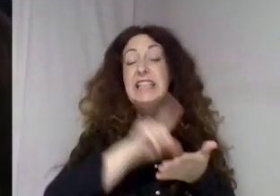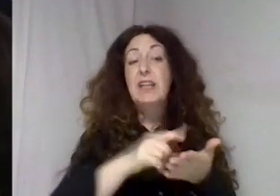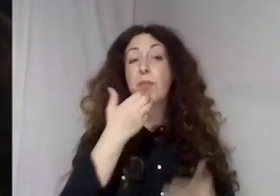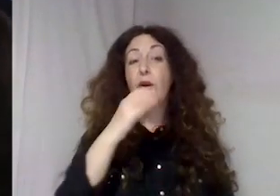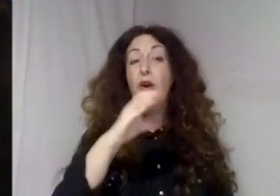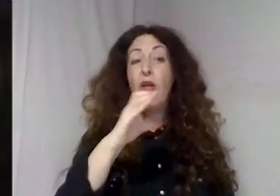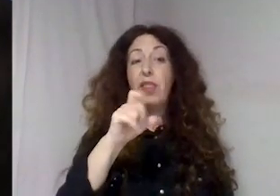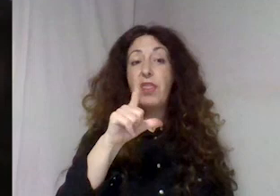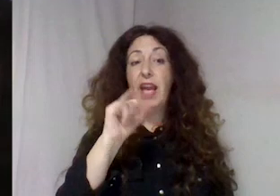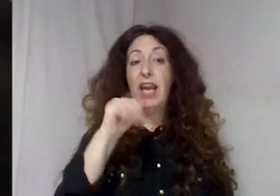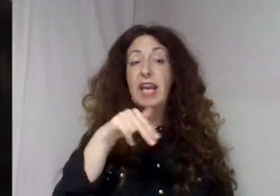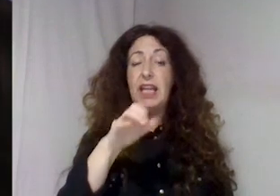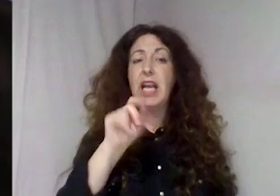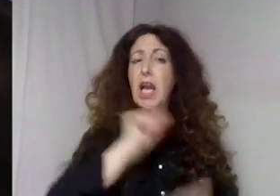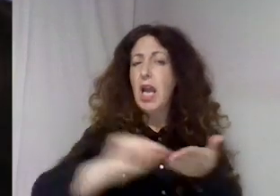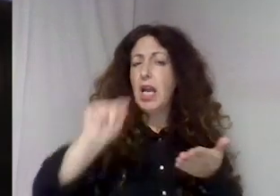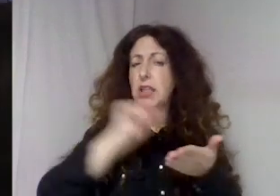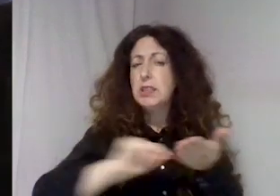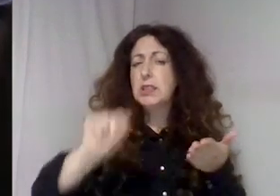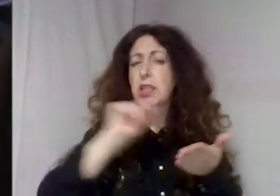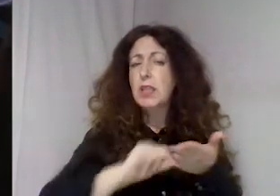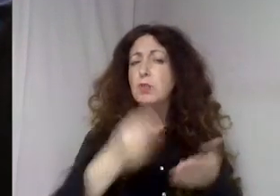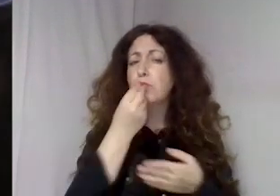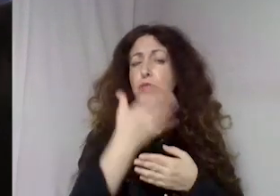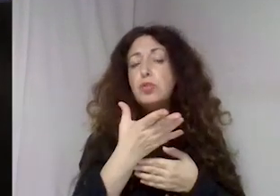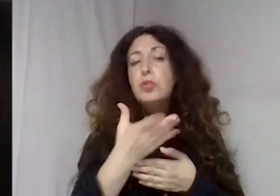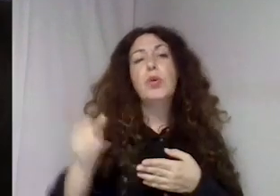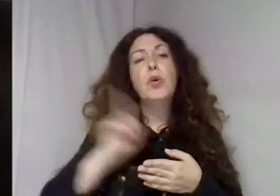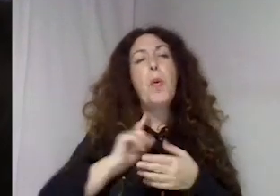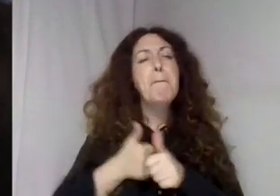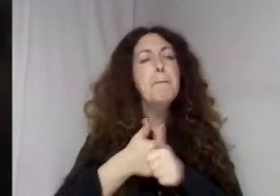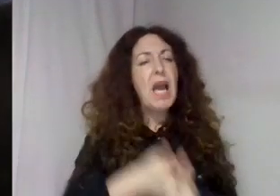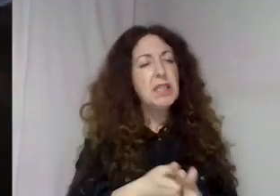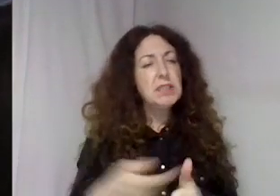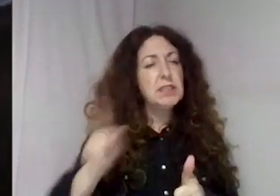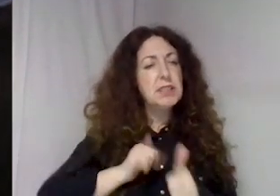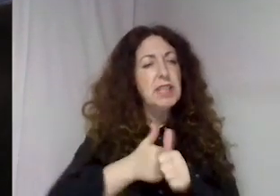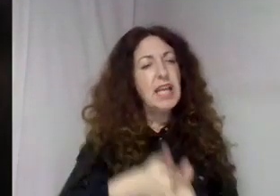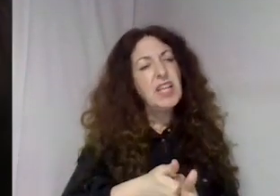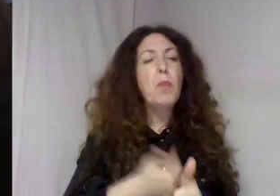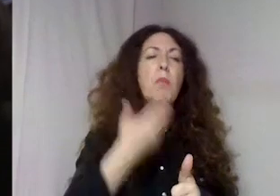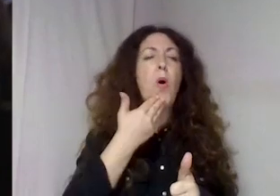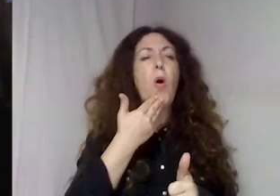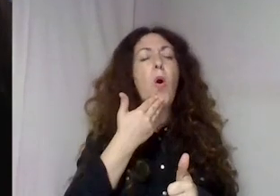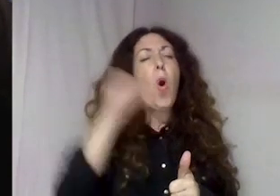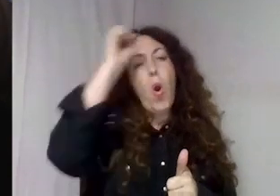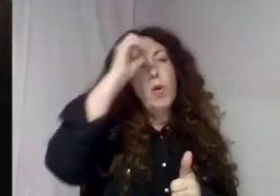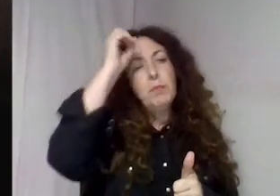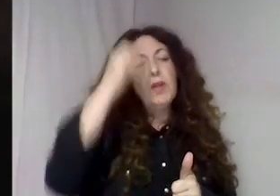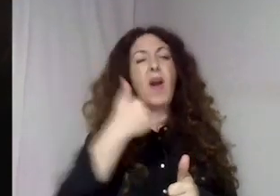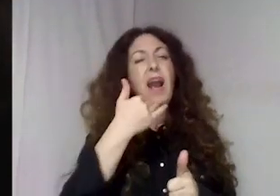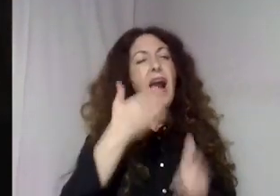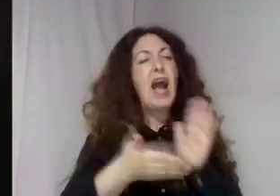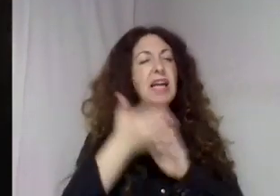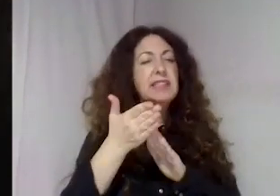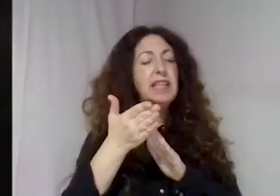Yo creo que estamos perdiendo un poco desde el curso este que se empezó, que muy bien lo explicó Xavier Huel, el